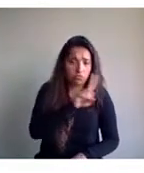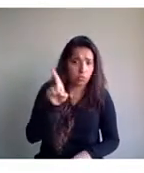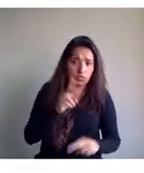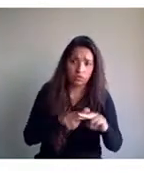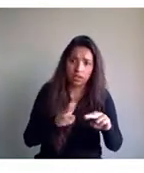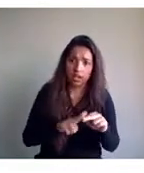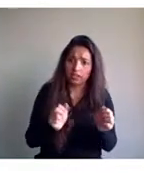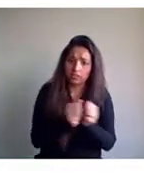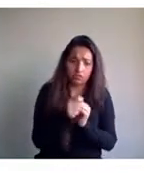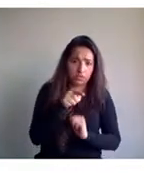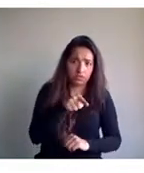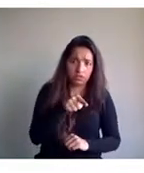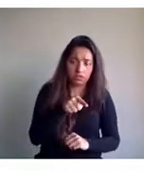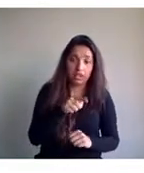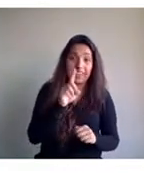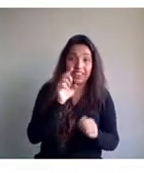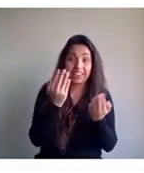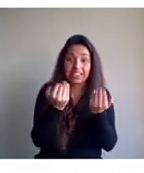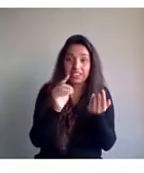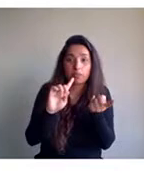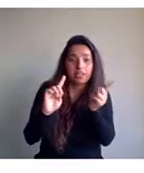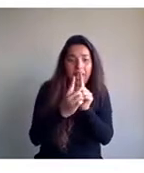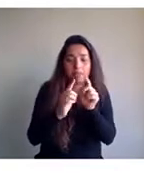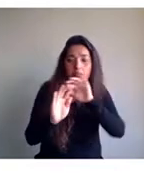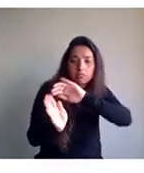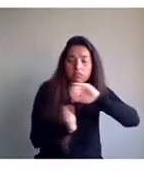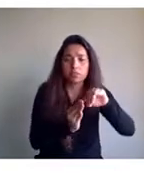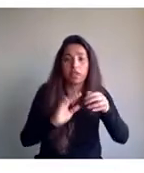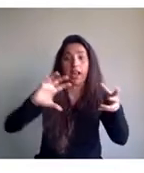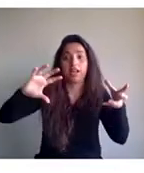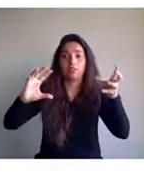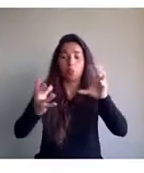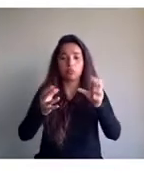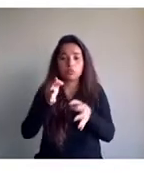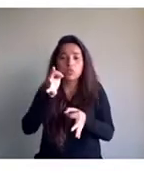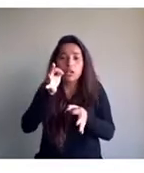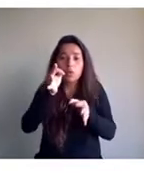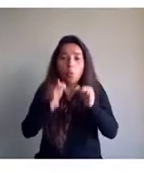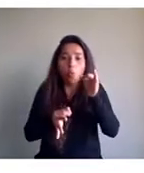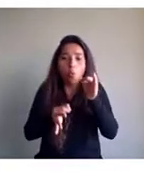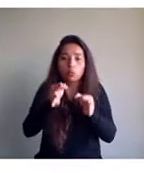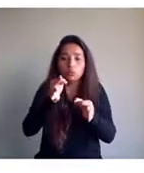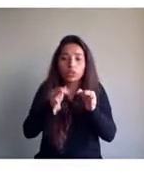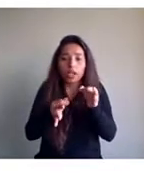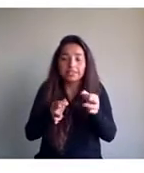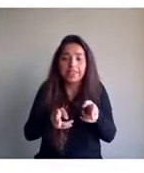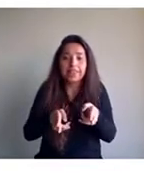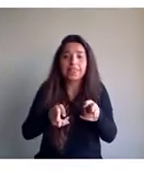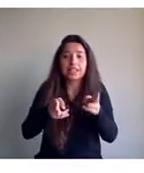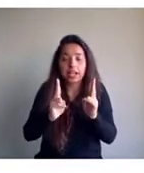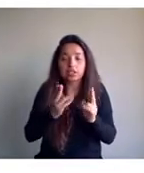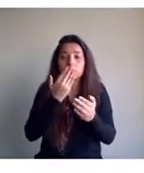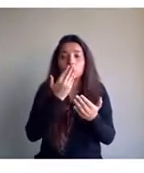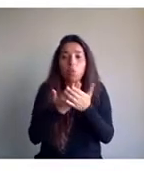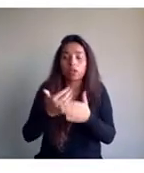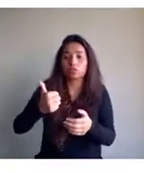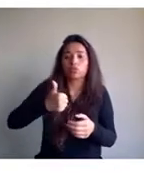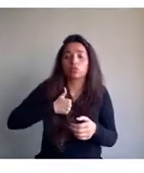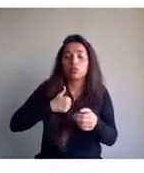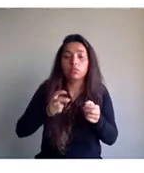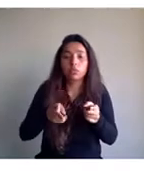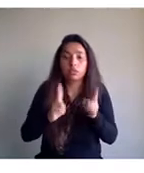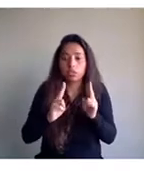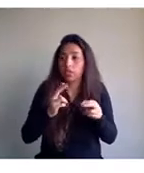discapacidad es el mundo de la justicia porque al fin y al cabo cuando se cumplen los derechos de justicia todos tenemos una